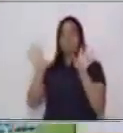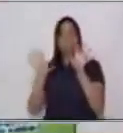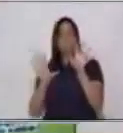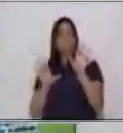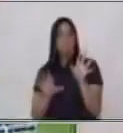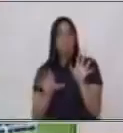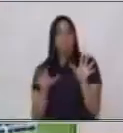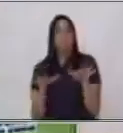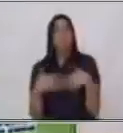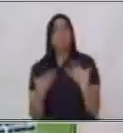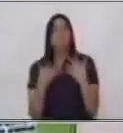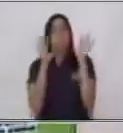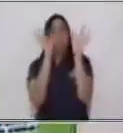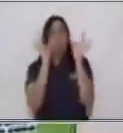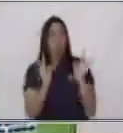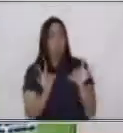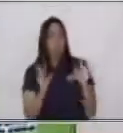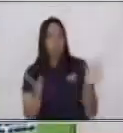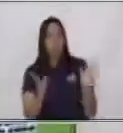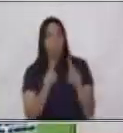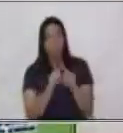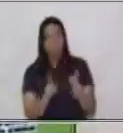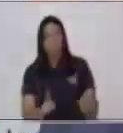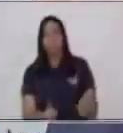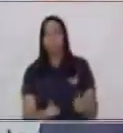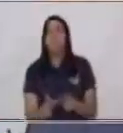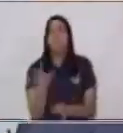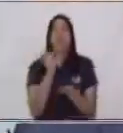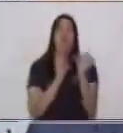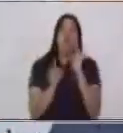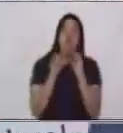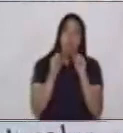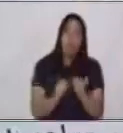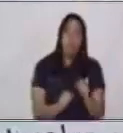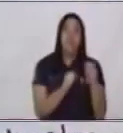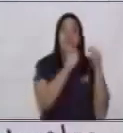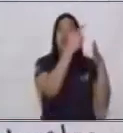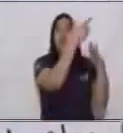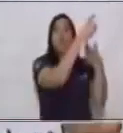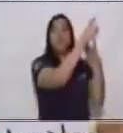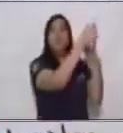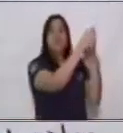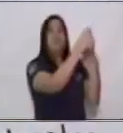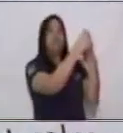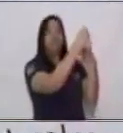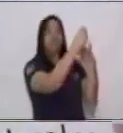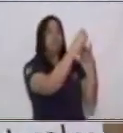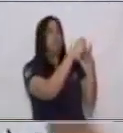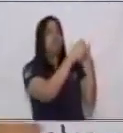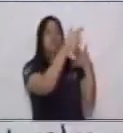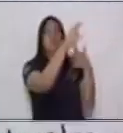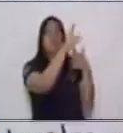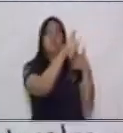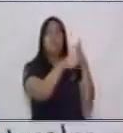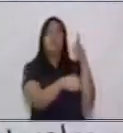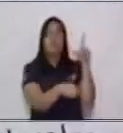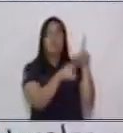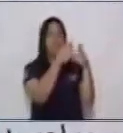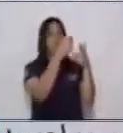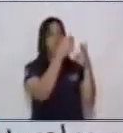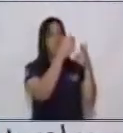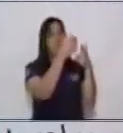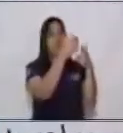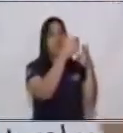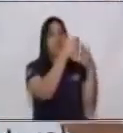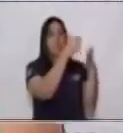formado. Si no, también podemos crear un listado de ideas. La idea principal y luego qué ideas